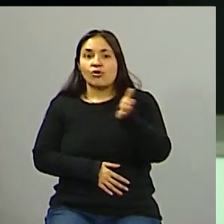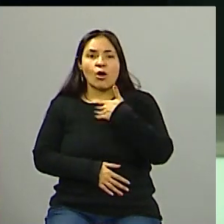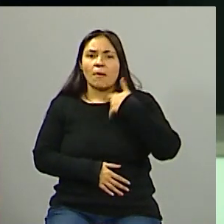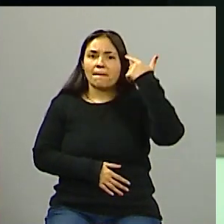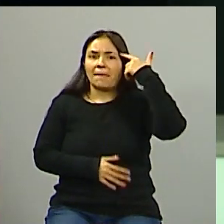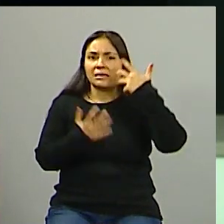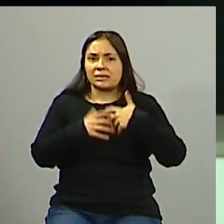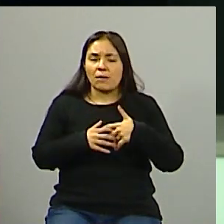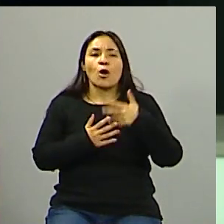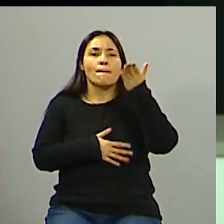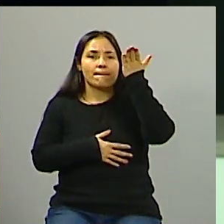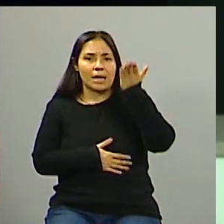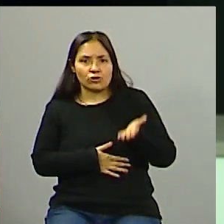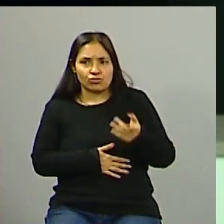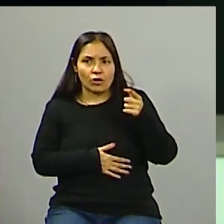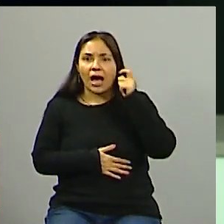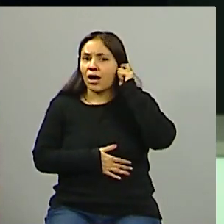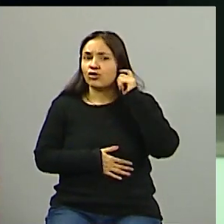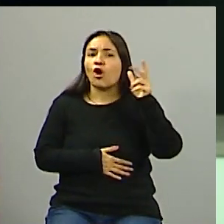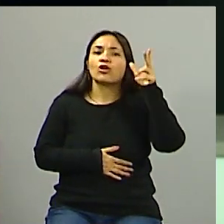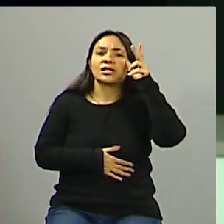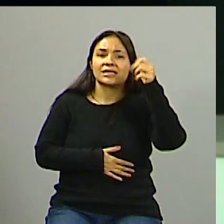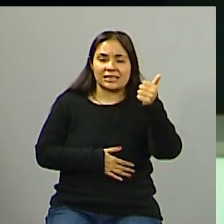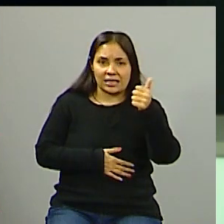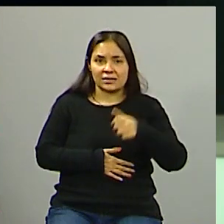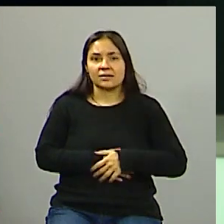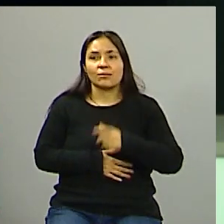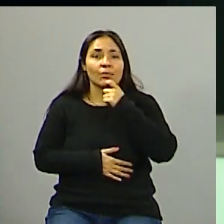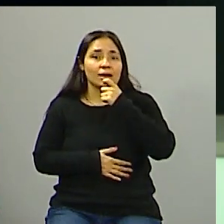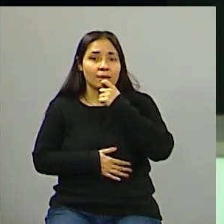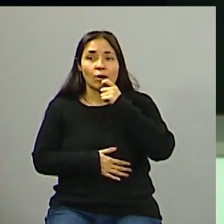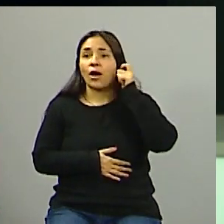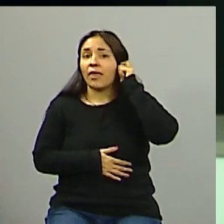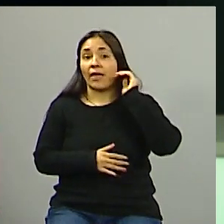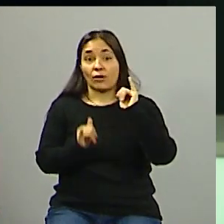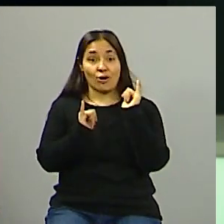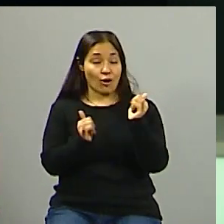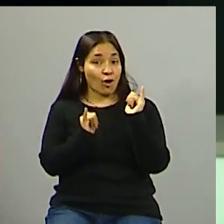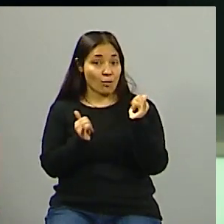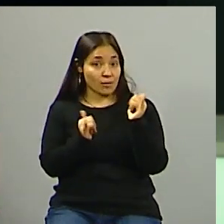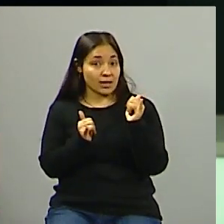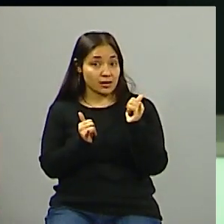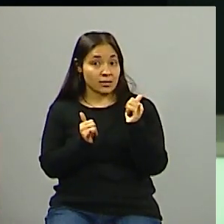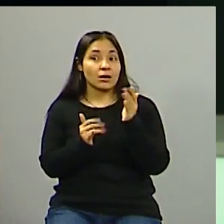preguntemos si esa persona de 86 años, si hubiese tenido menos edad, si hubiese sido joven, si hubiese